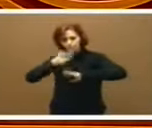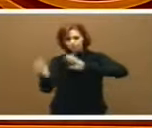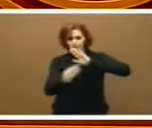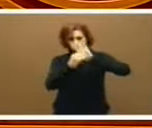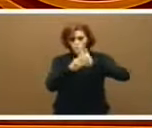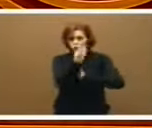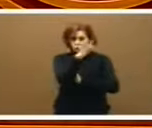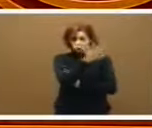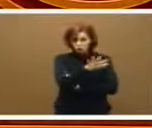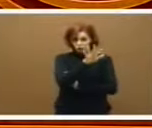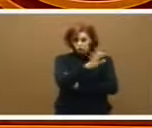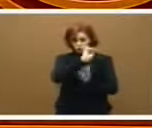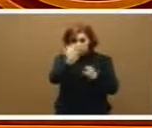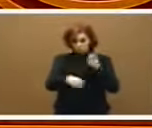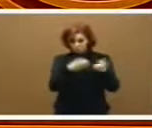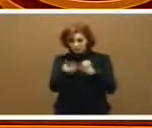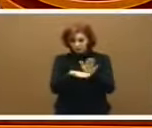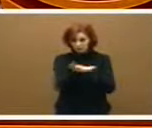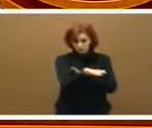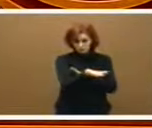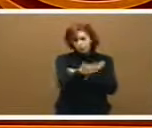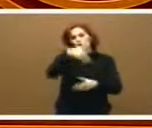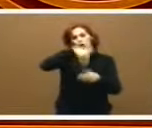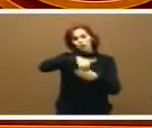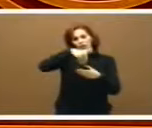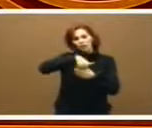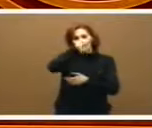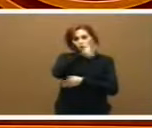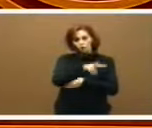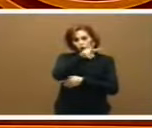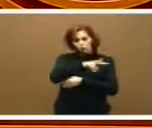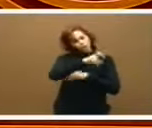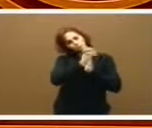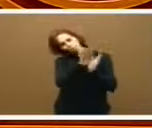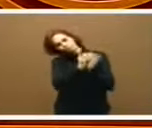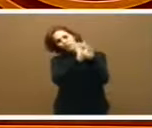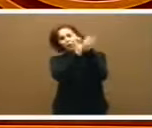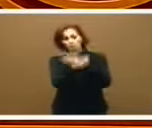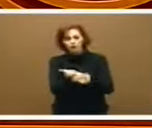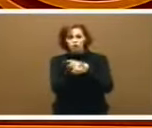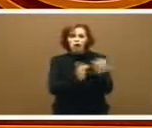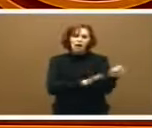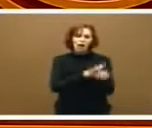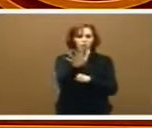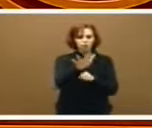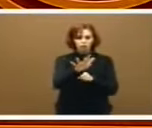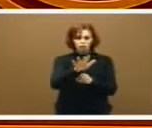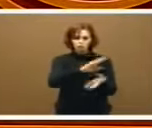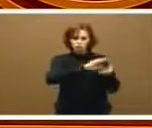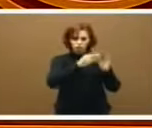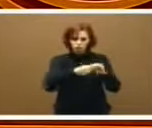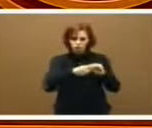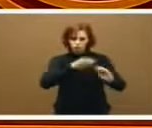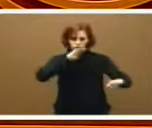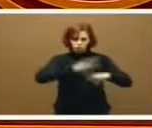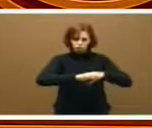de la enmienda número 5, se varió el contenido del artículo 2 del dictamen, donde se regulaba el ámbito de aplicación de la ley, cuyo apartado E,